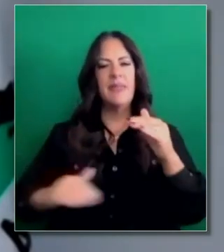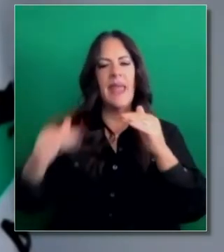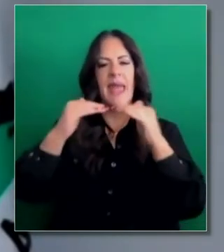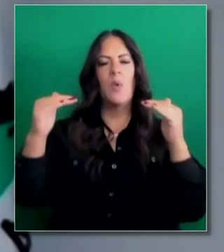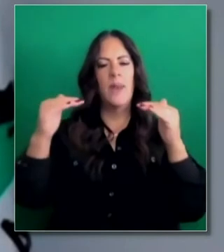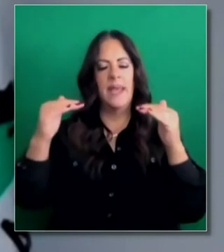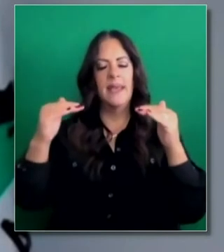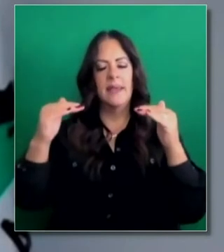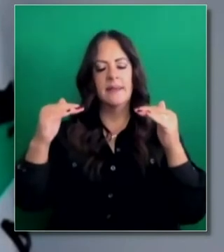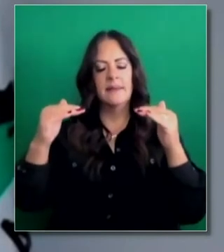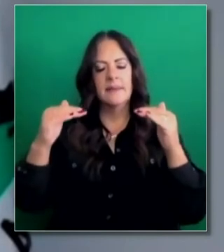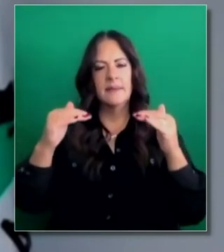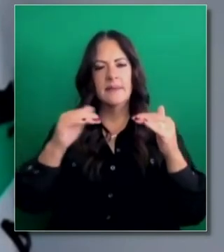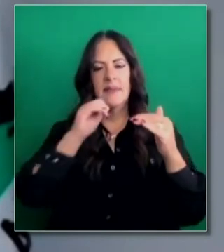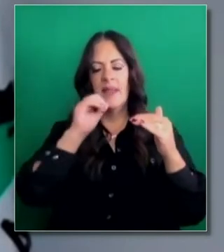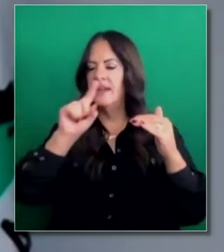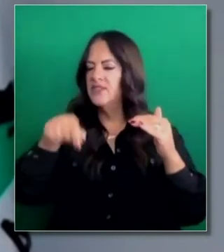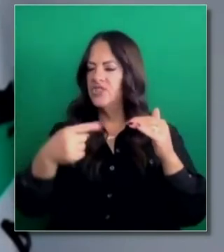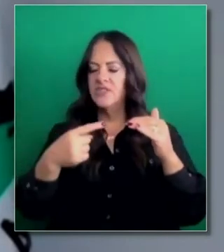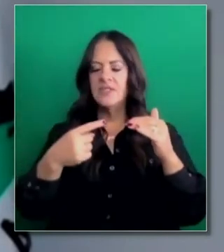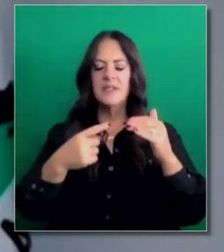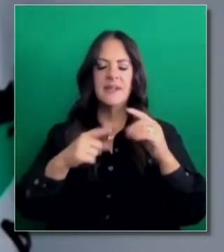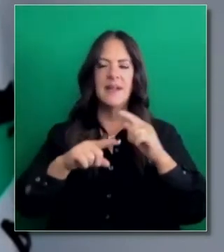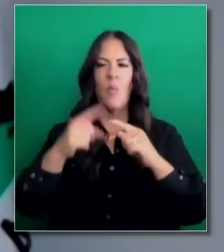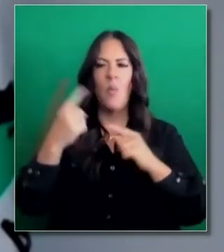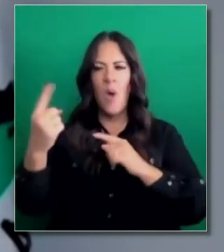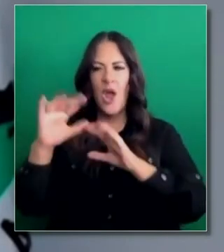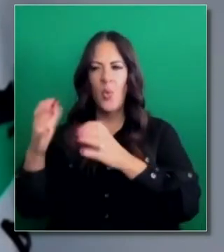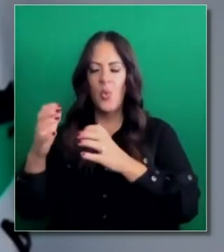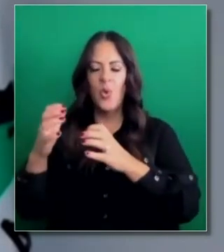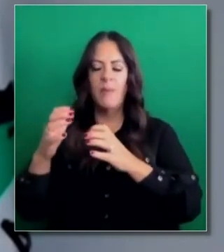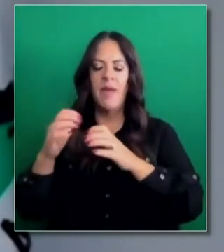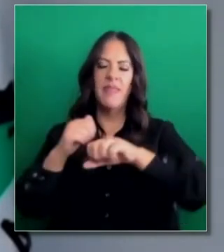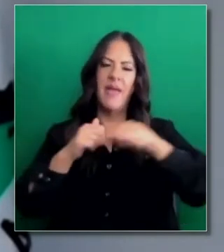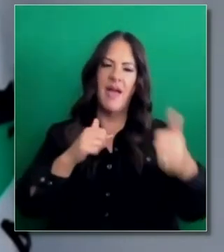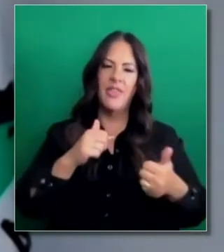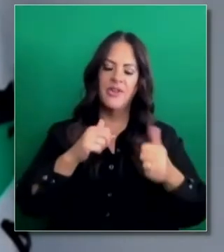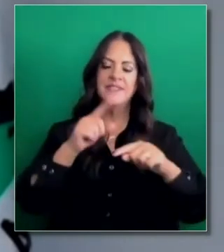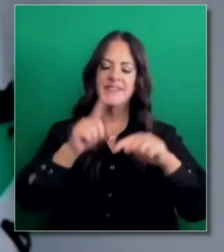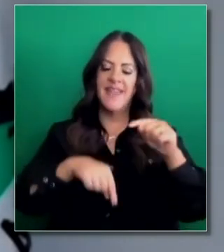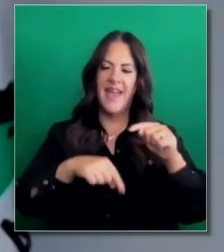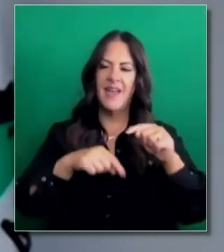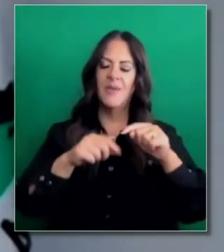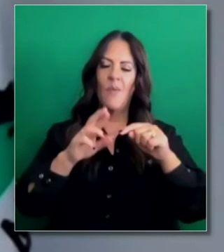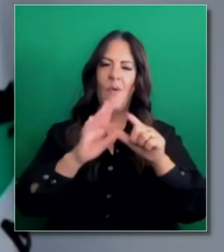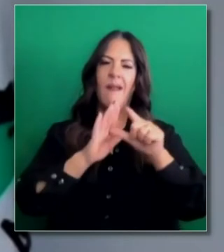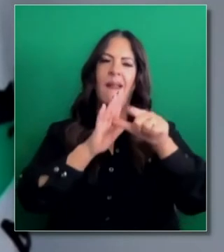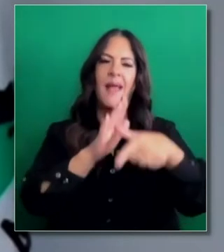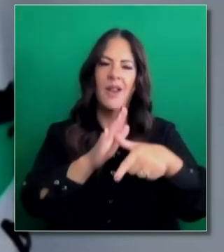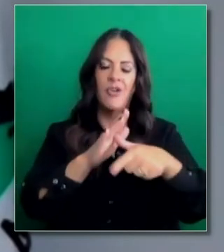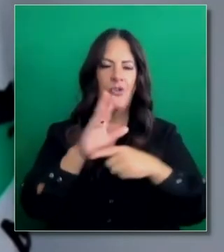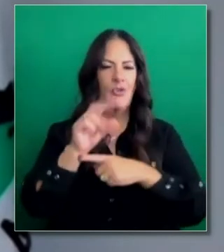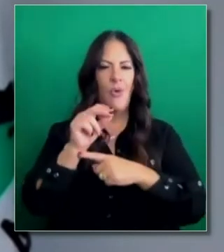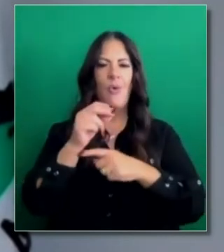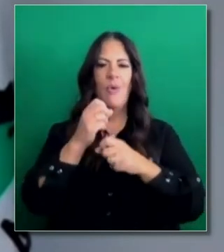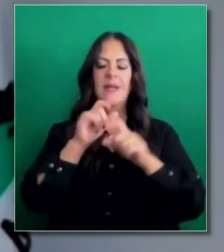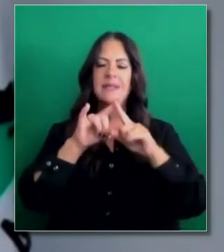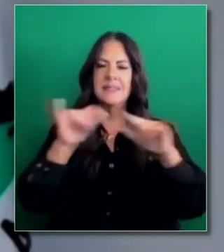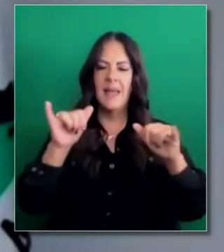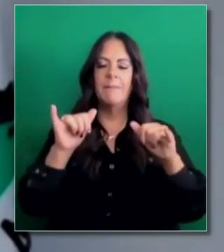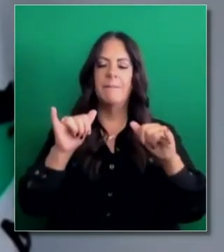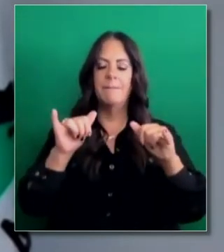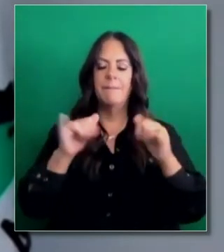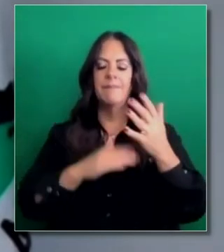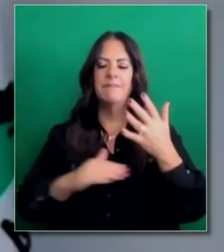alcanzados no solamente repito hablando estos niveles y de estas fases pero queremos